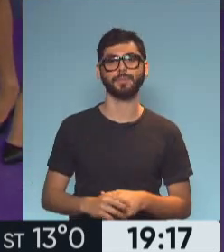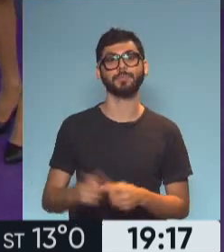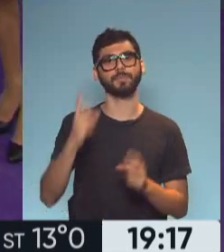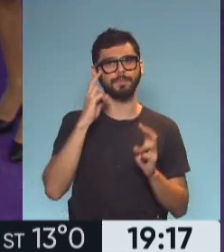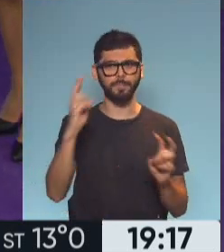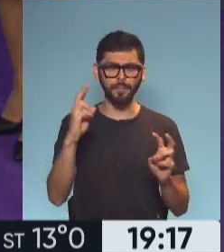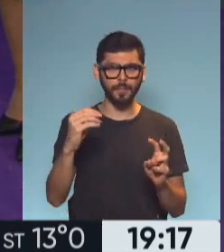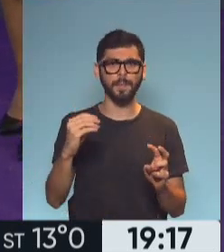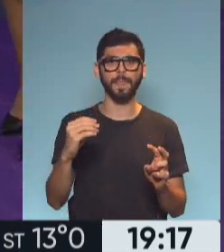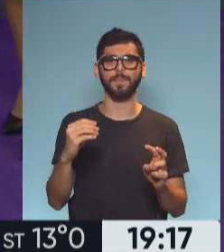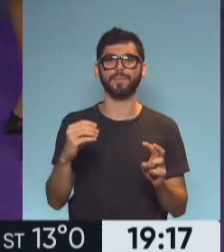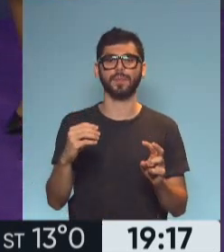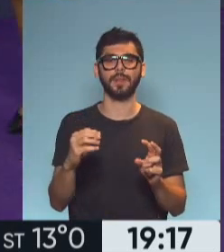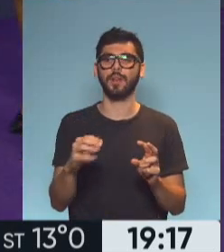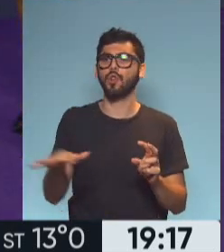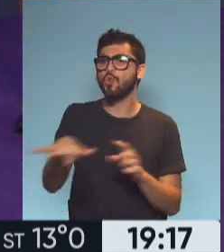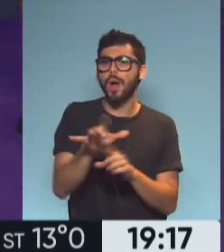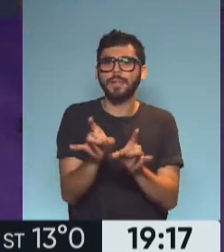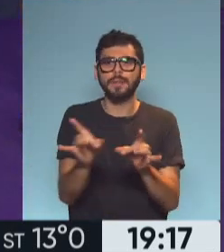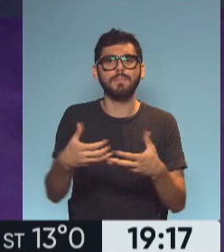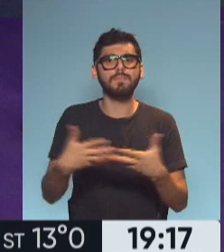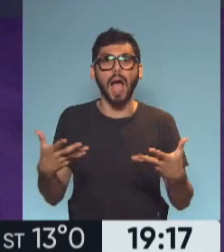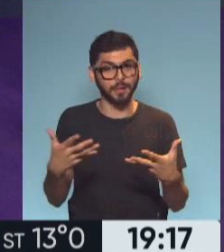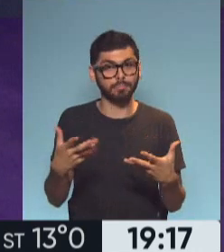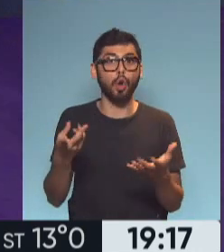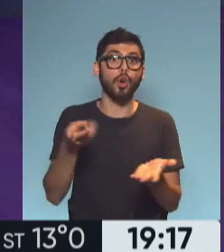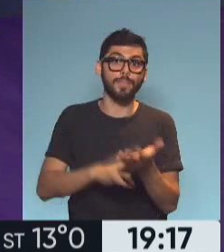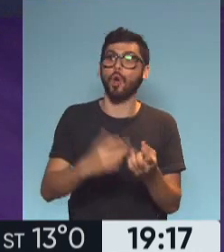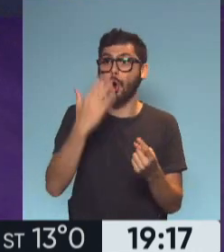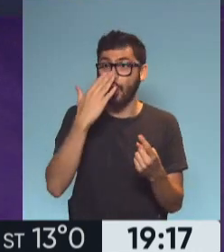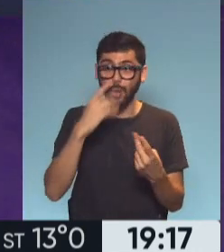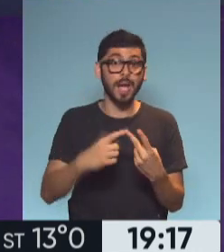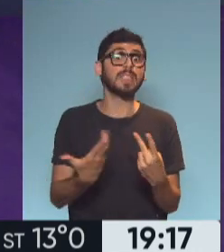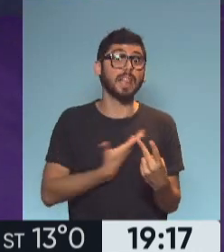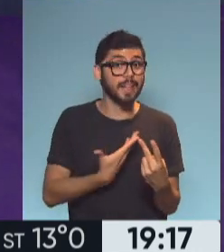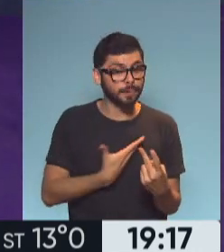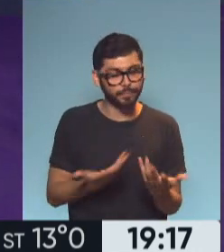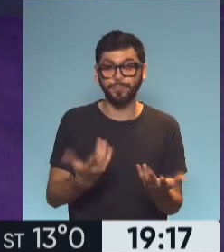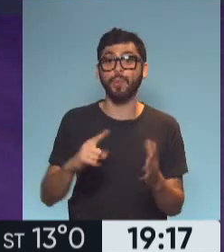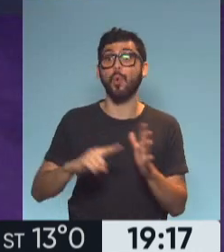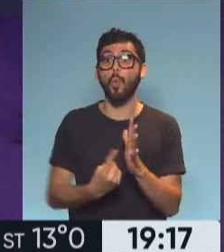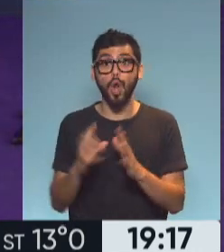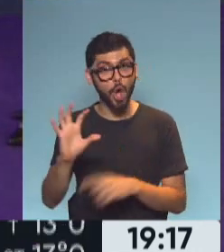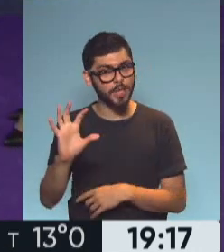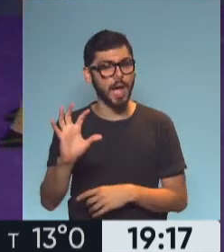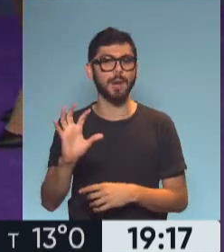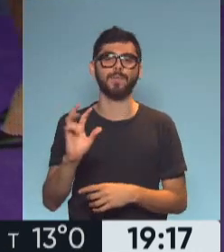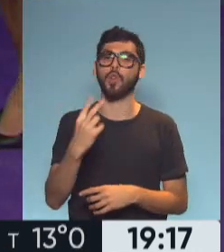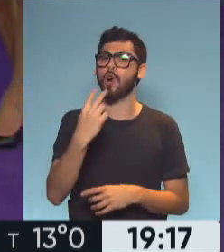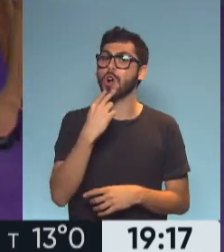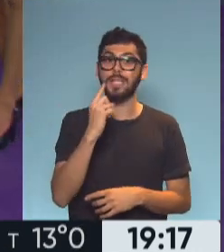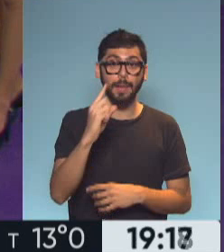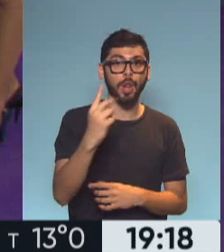alarma tiene que ver también con los datos por distritos otra vez córdoba otra vez buenos aires- marca por un lado